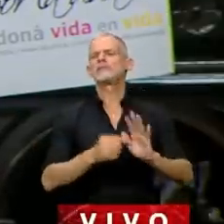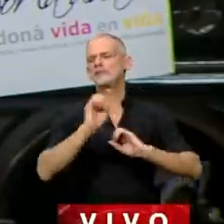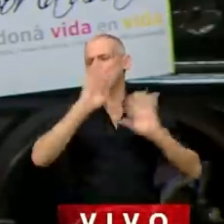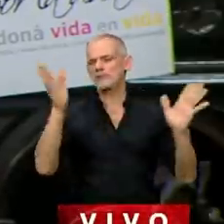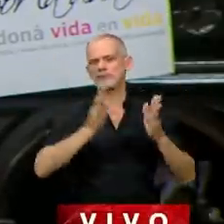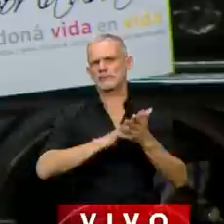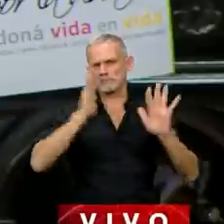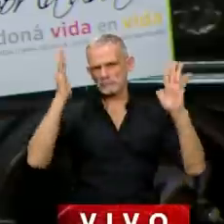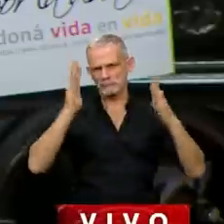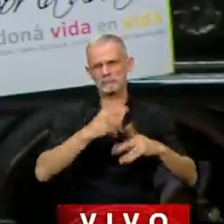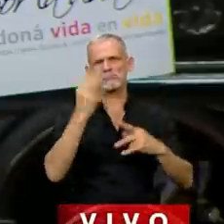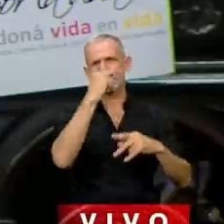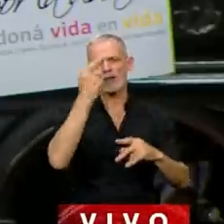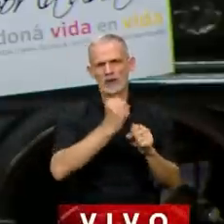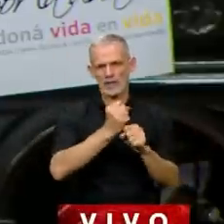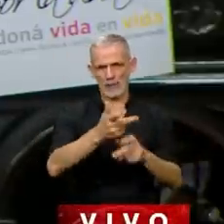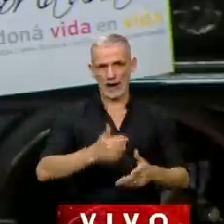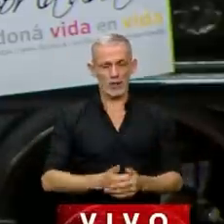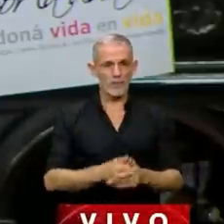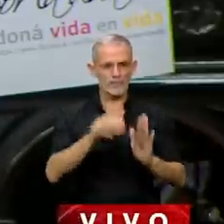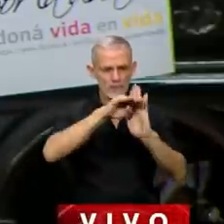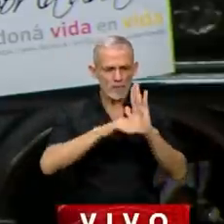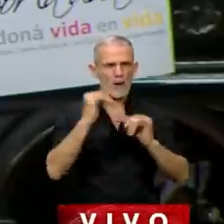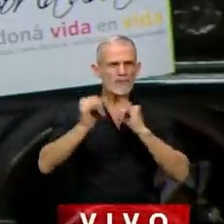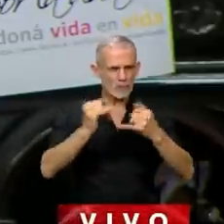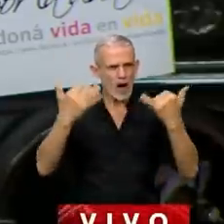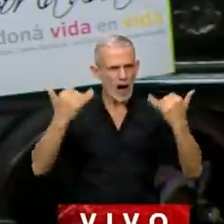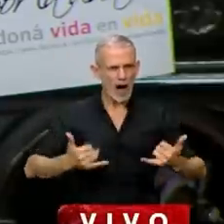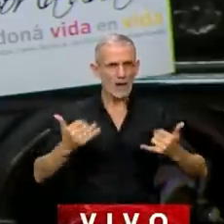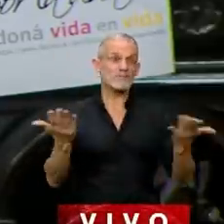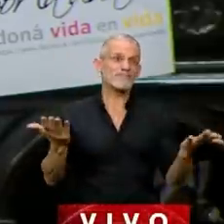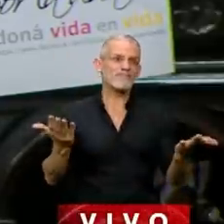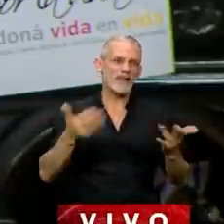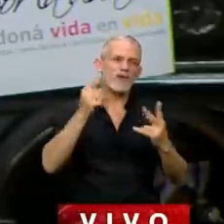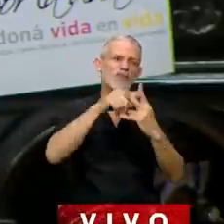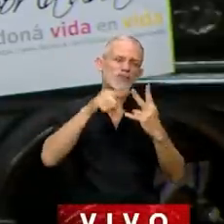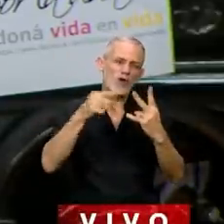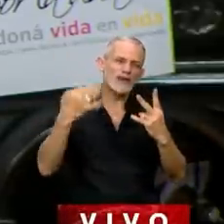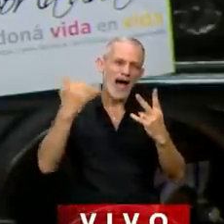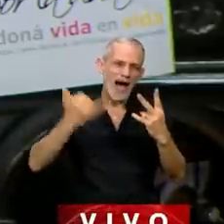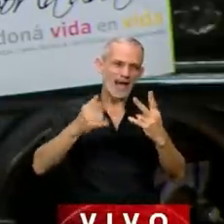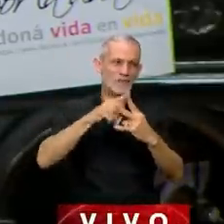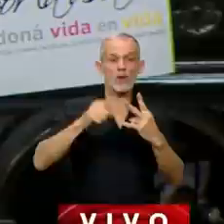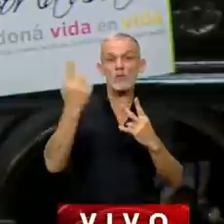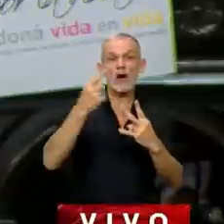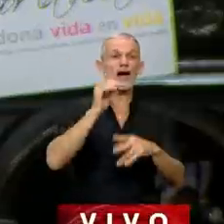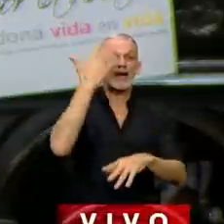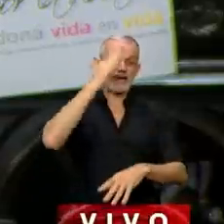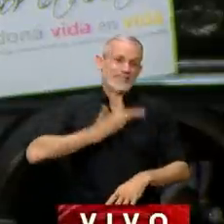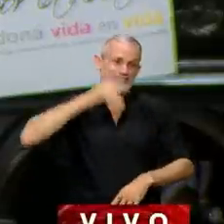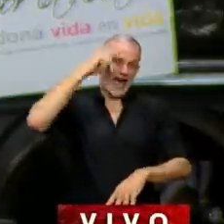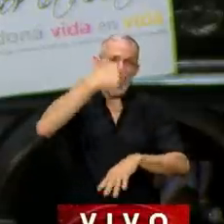Hay muchos datos que reflejan todo lo que hay que hacer, pero esto es imposible si no tuviéramos dos cosas. Primero, un Estado